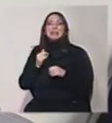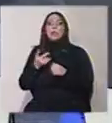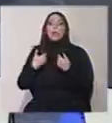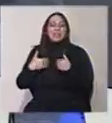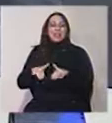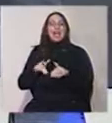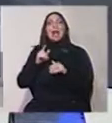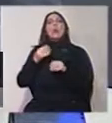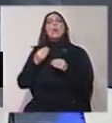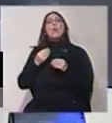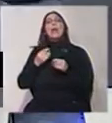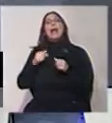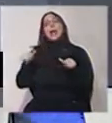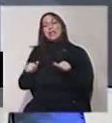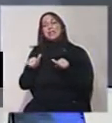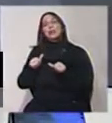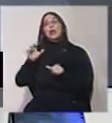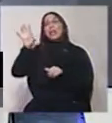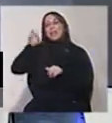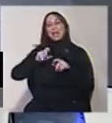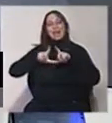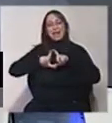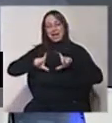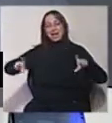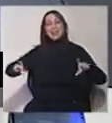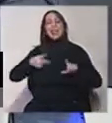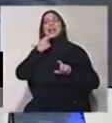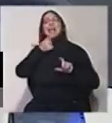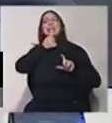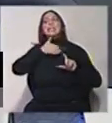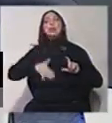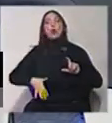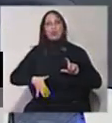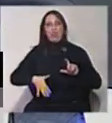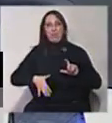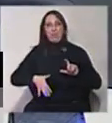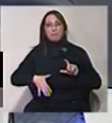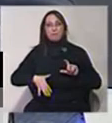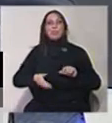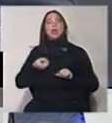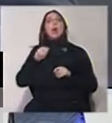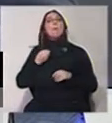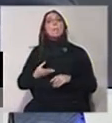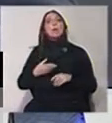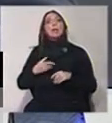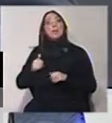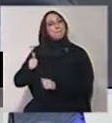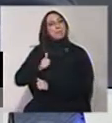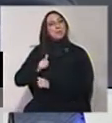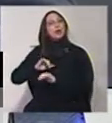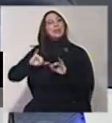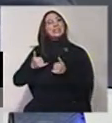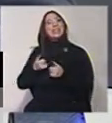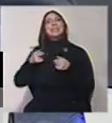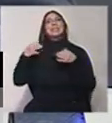una performance uh-huh. hoy, ¿no? Hubiera traído un cartel que diga historia, uh-huh. ¿verdad? Porque en nuestro país los militares se ocuparon de la